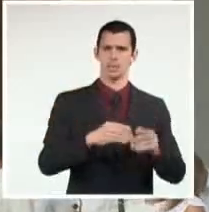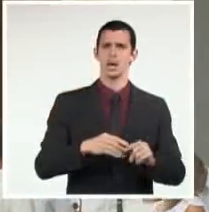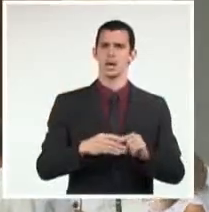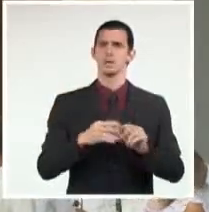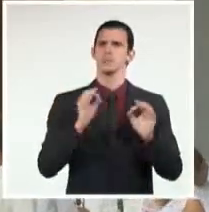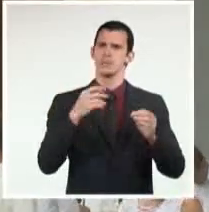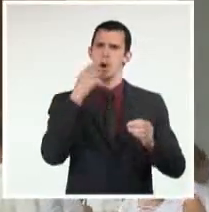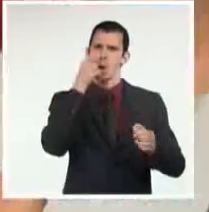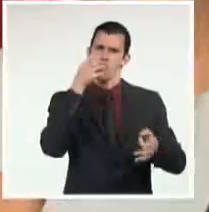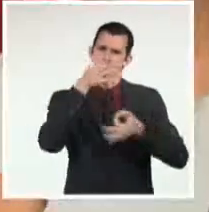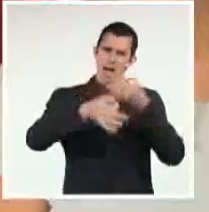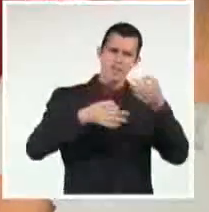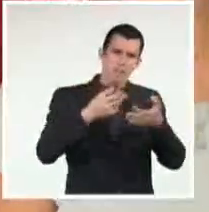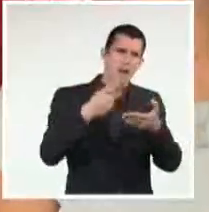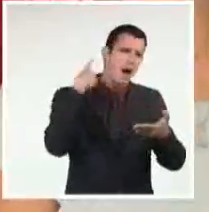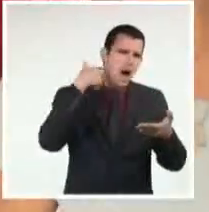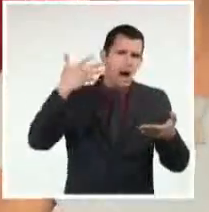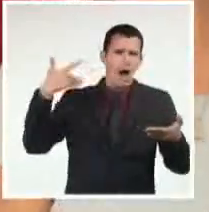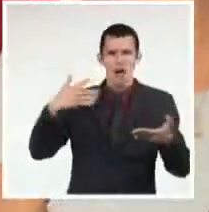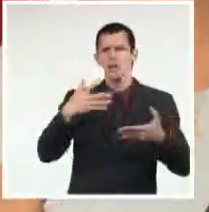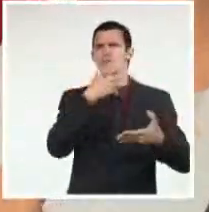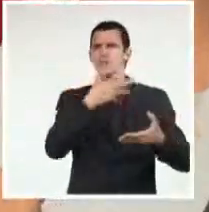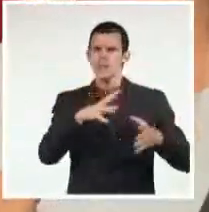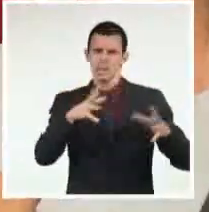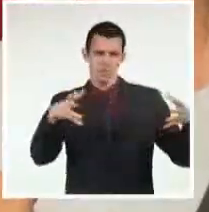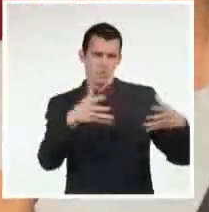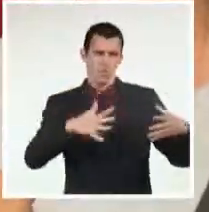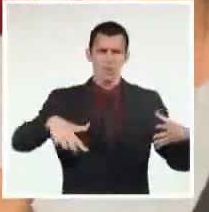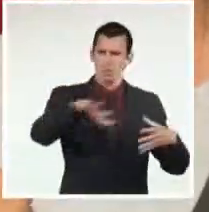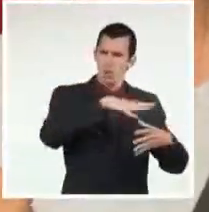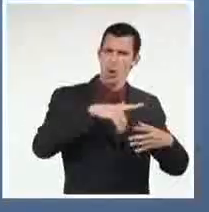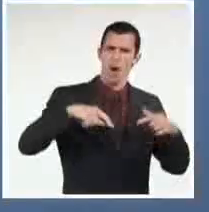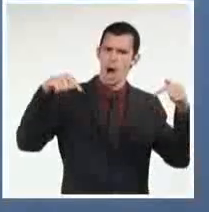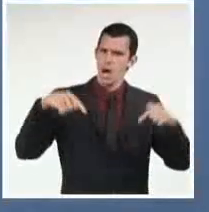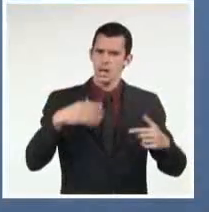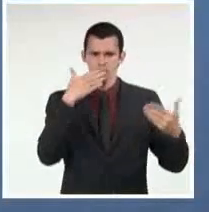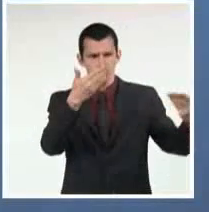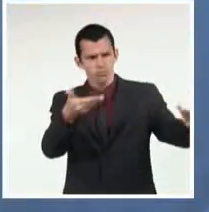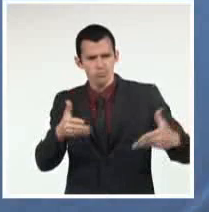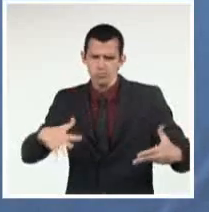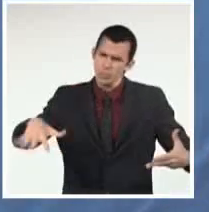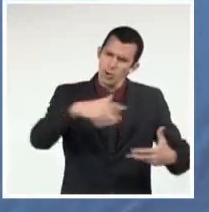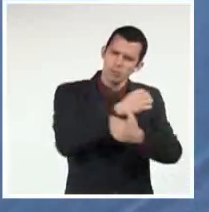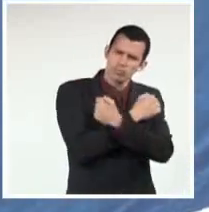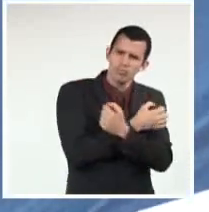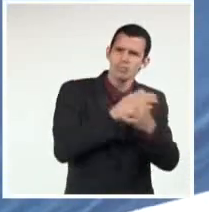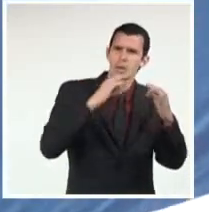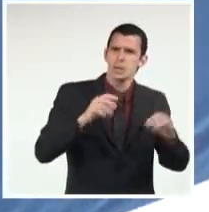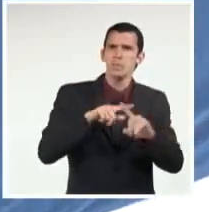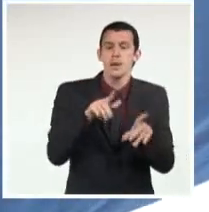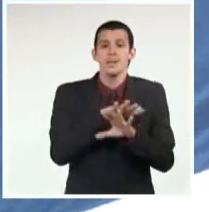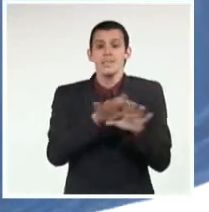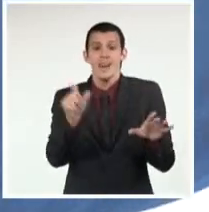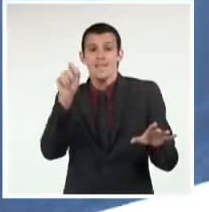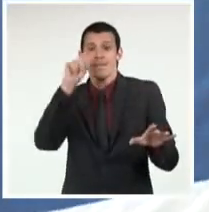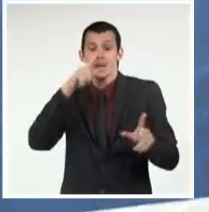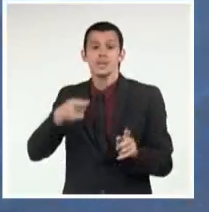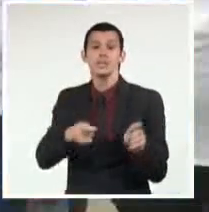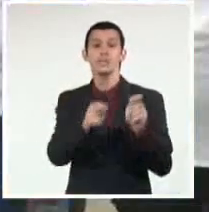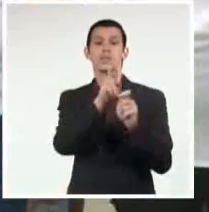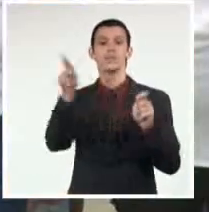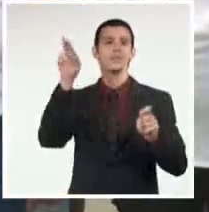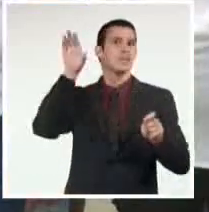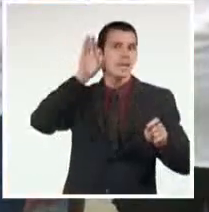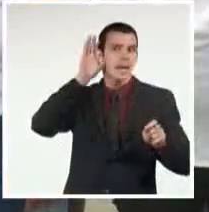los rebeldes en esta tierra, que les ofreciera amparo durante los tiempos difíciles de la gesta libertaria. En tanto, ratificaba la